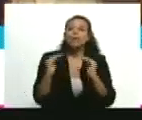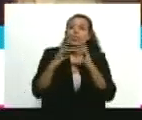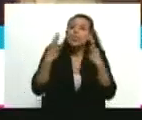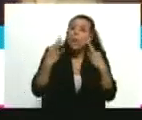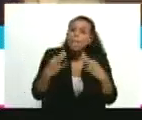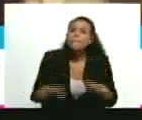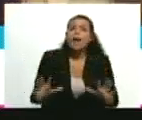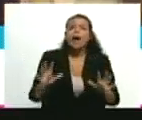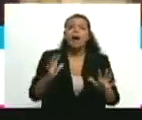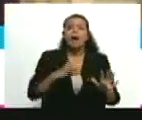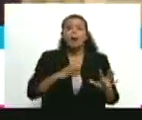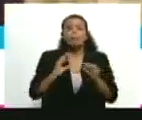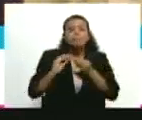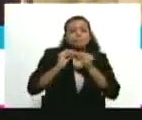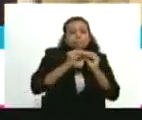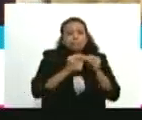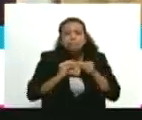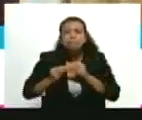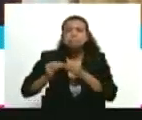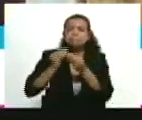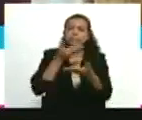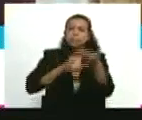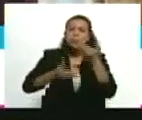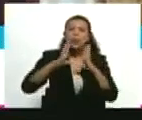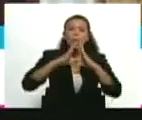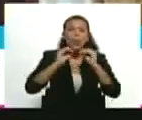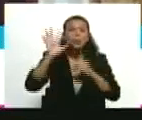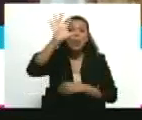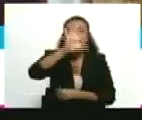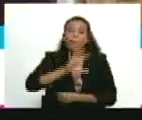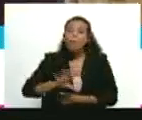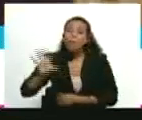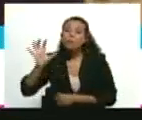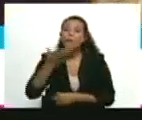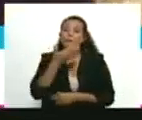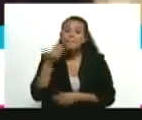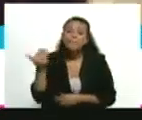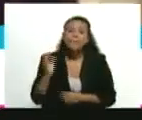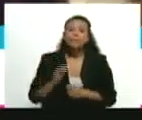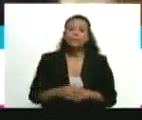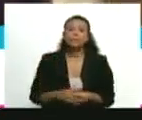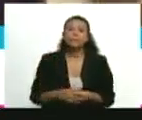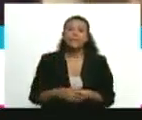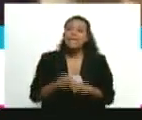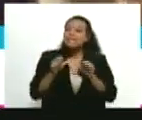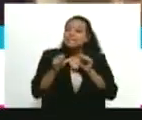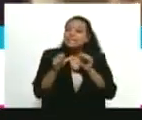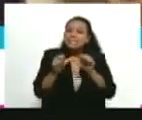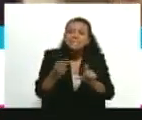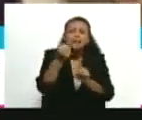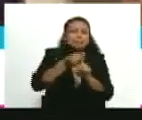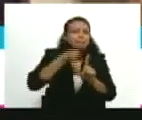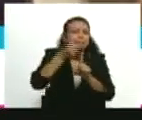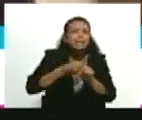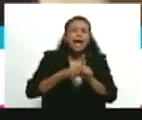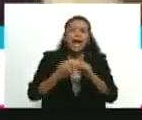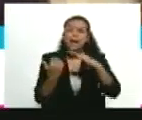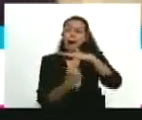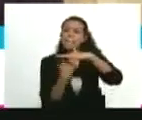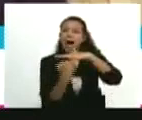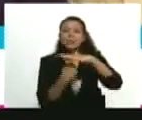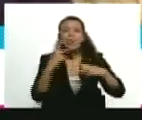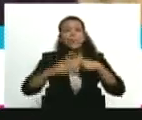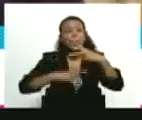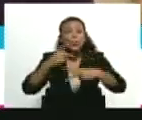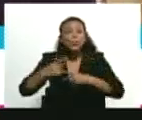que siga restableciendo relaciones con todo el mundo y que además sigan cambiando la base productiva